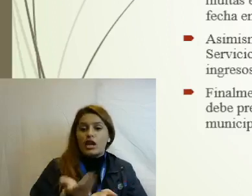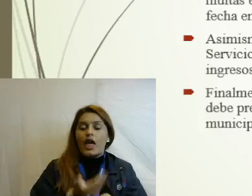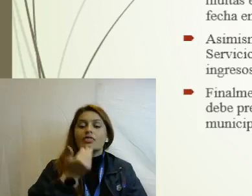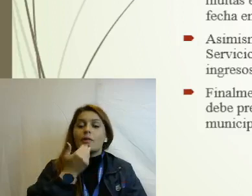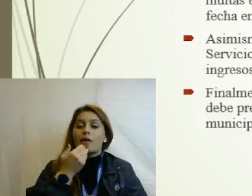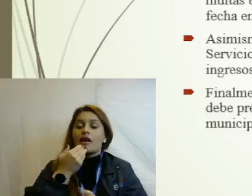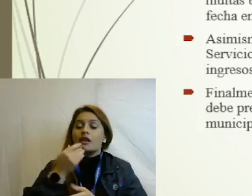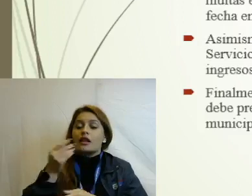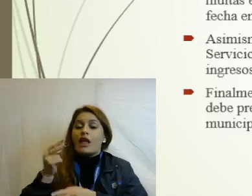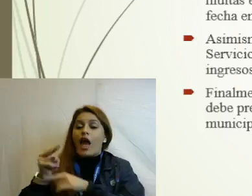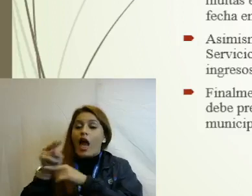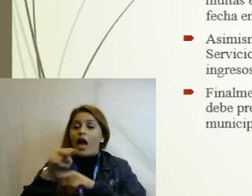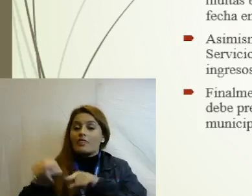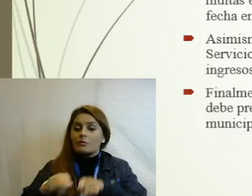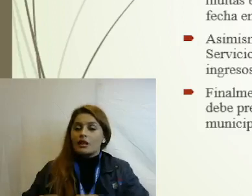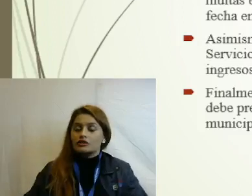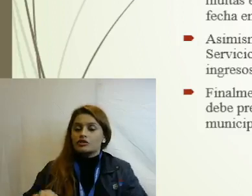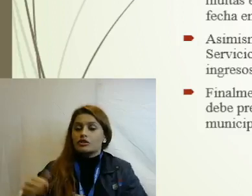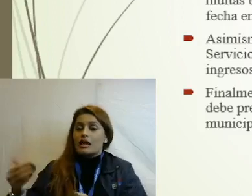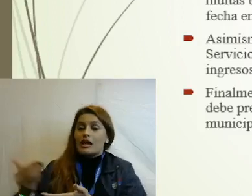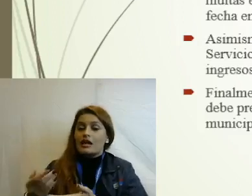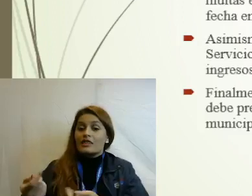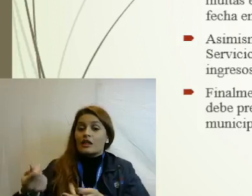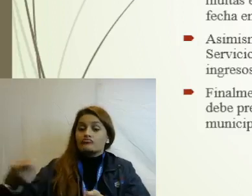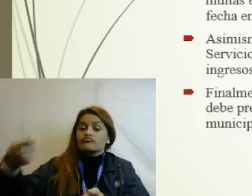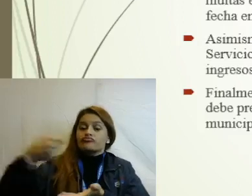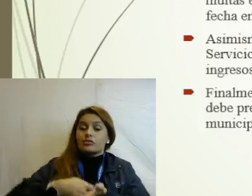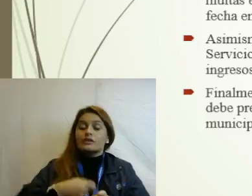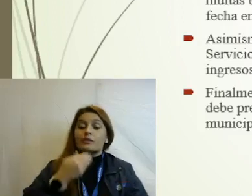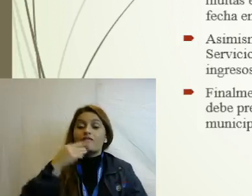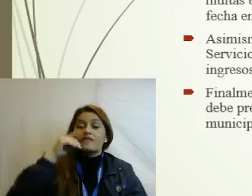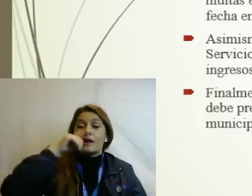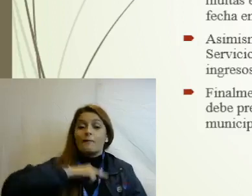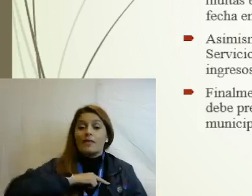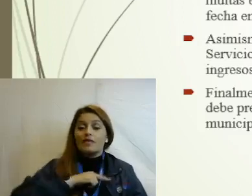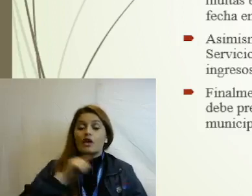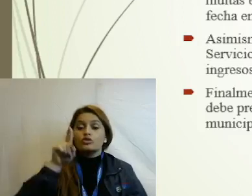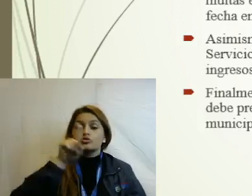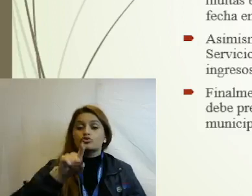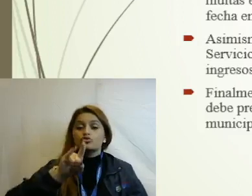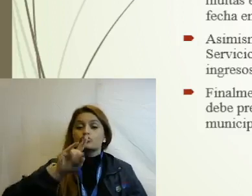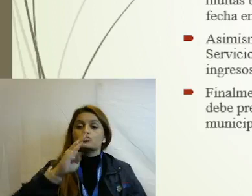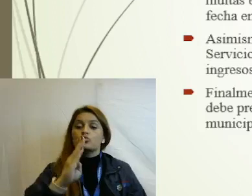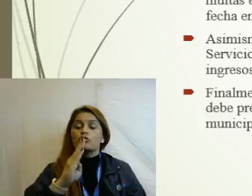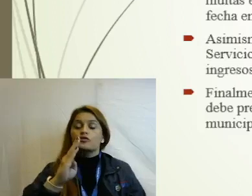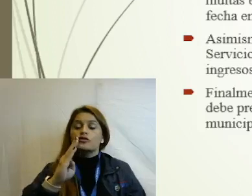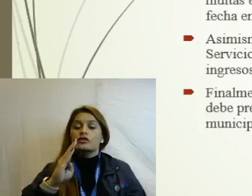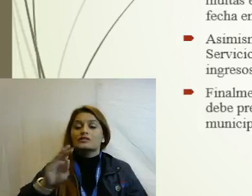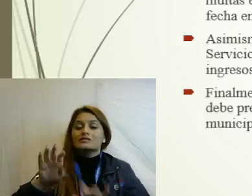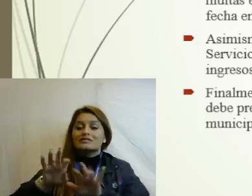administración de este tipo de ingresos que van a llegar. Y finalmente, la Subsecretaría de Desarrollo Regional y